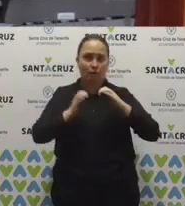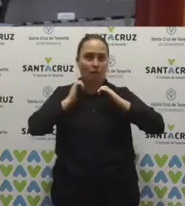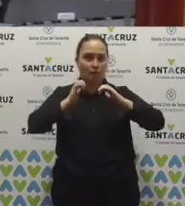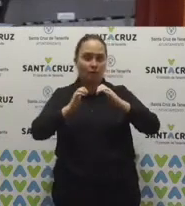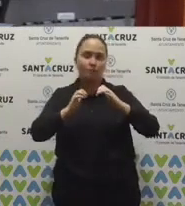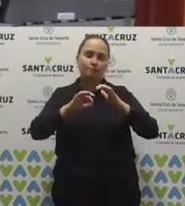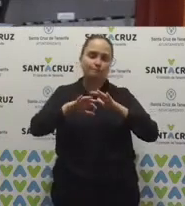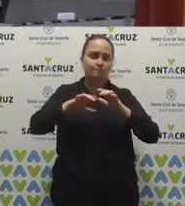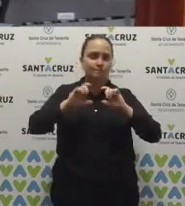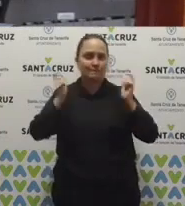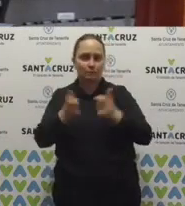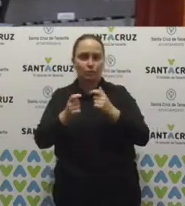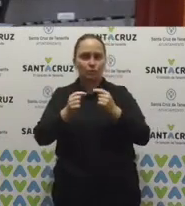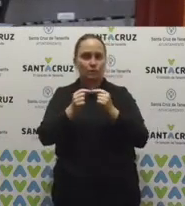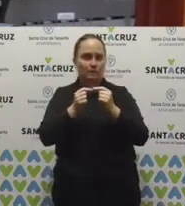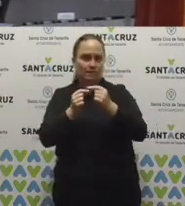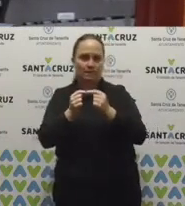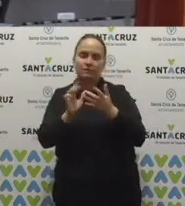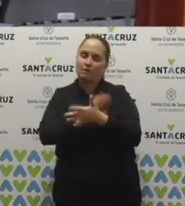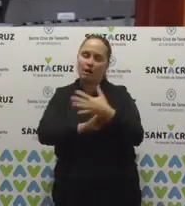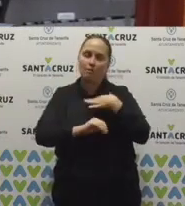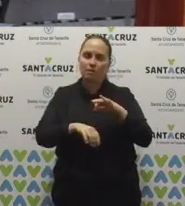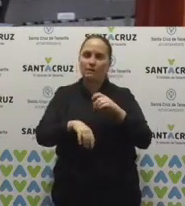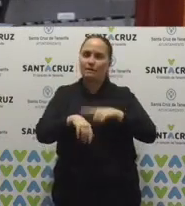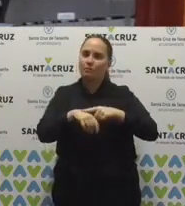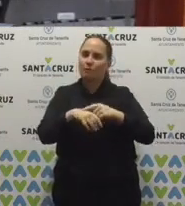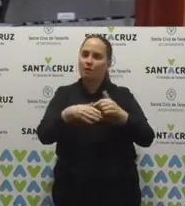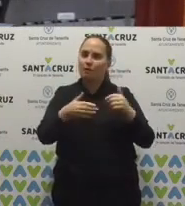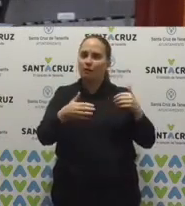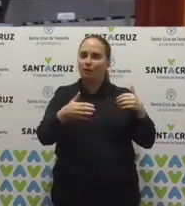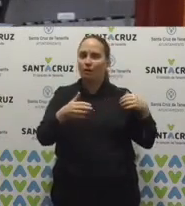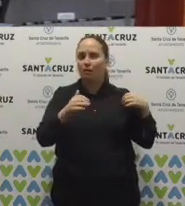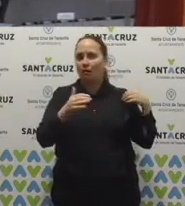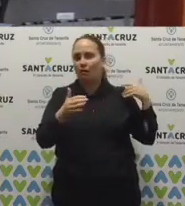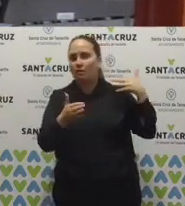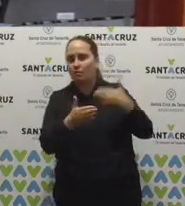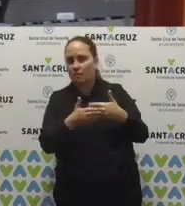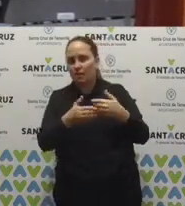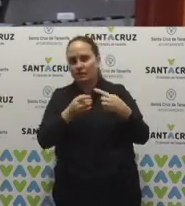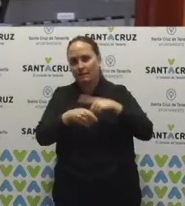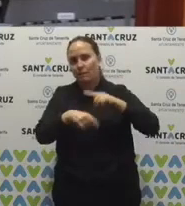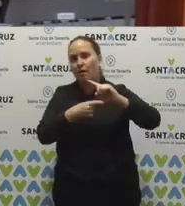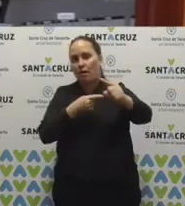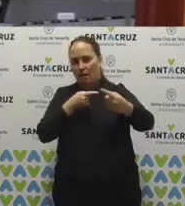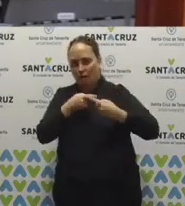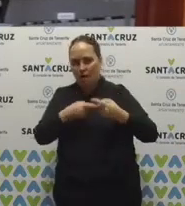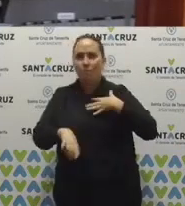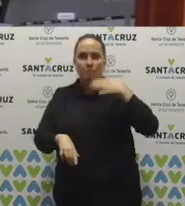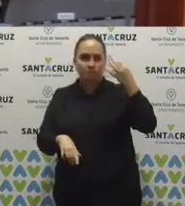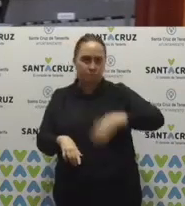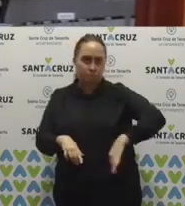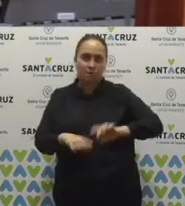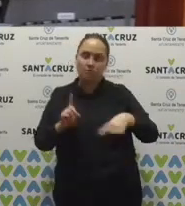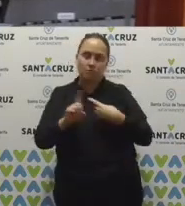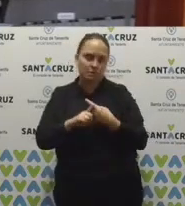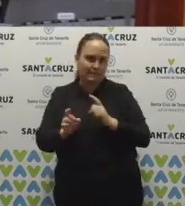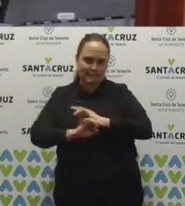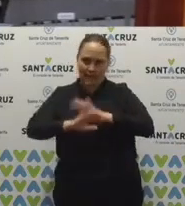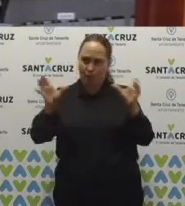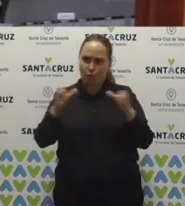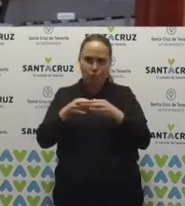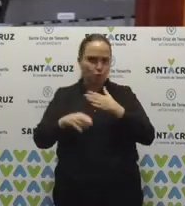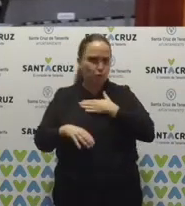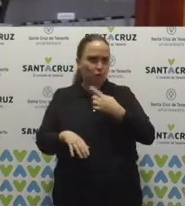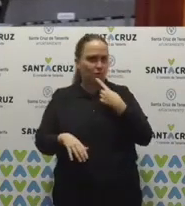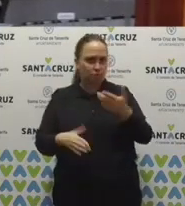se podía haber acortado se podía haber acortado y desde luego desde nuestro grupo todo el reconocimiento al trabajo que ha desarrollado el